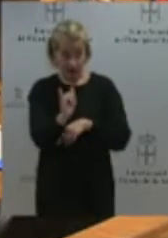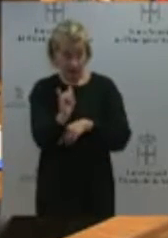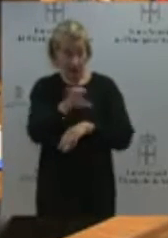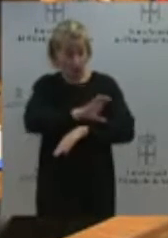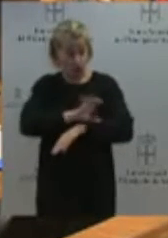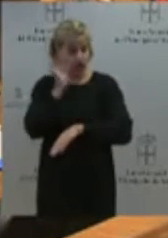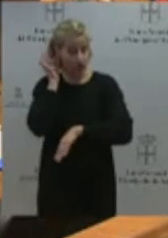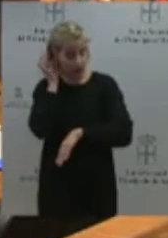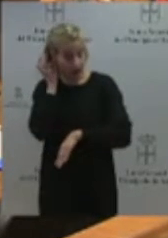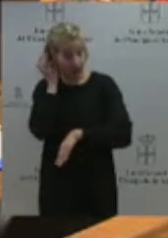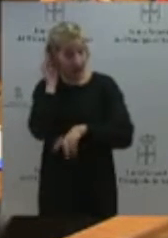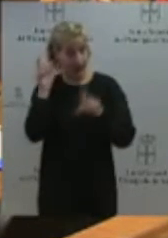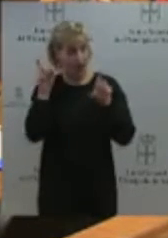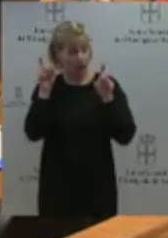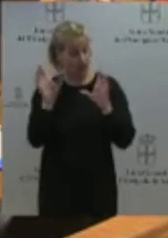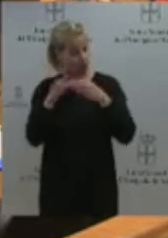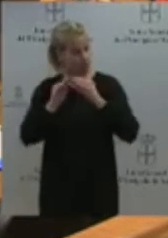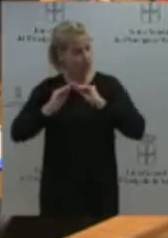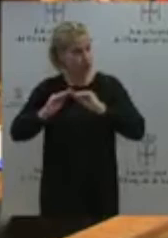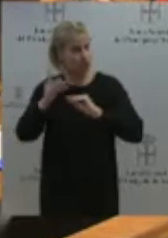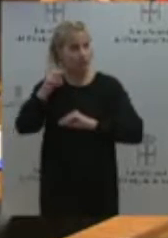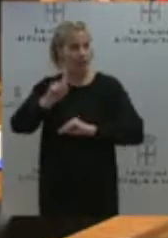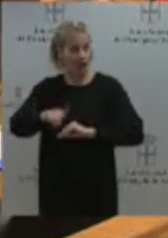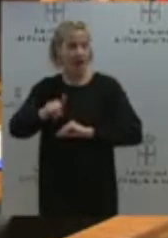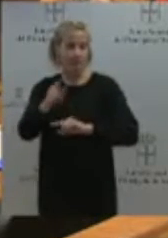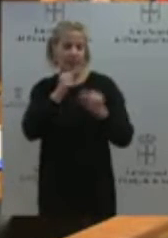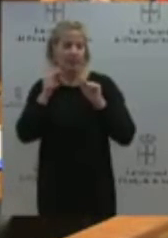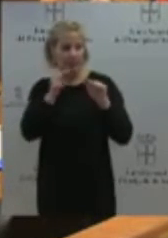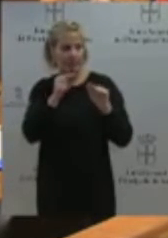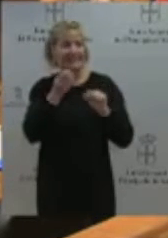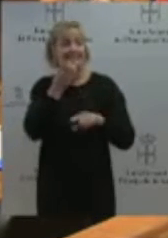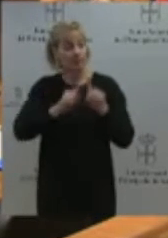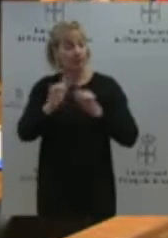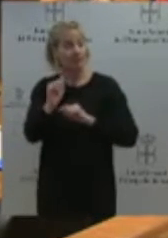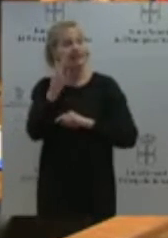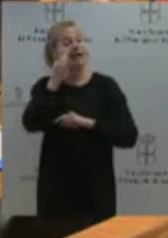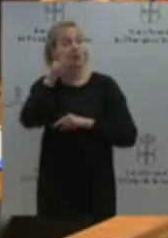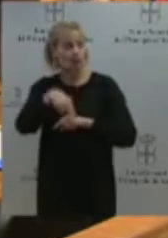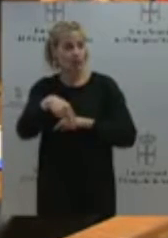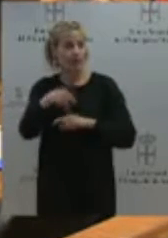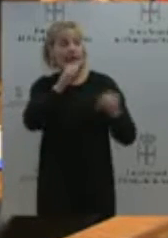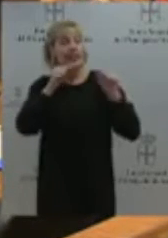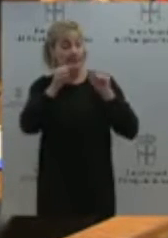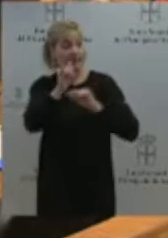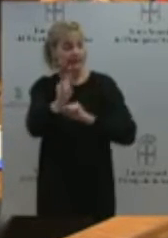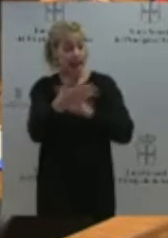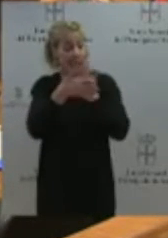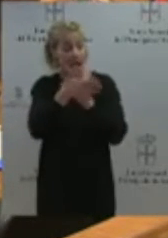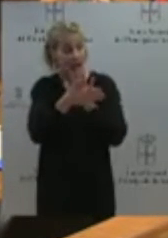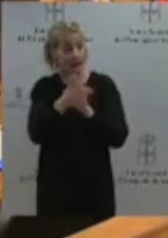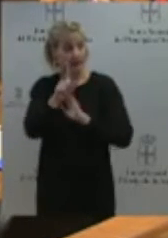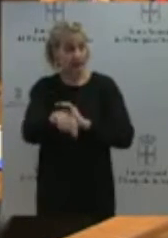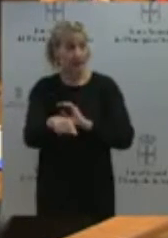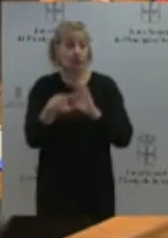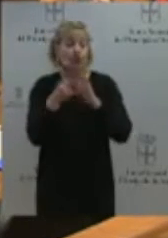están demostrando una vocación de reconocerlos y desde el diálogo buscar solución. Y lo está reconociendo el conjunto de la comunidad educativa. Algunos de los aspectos que usted ha